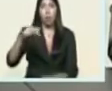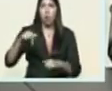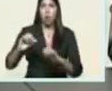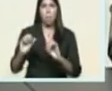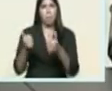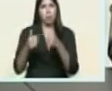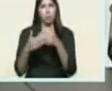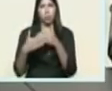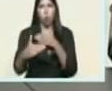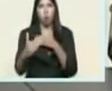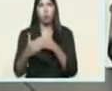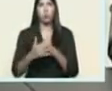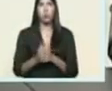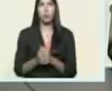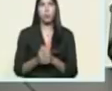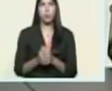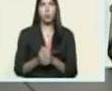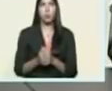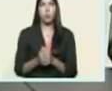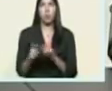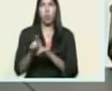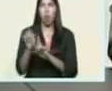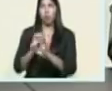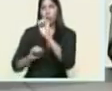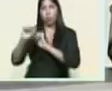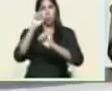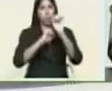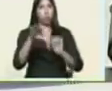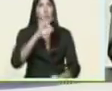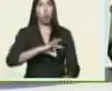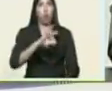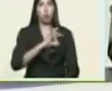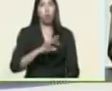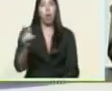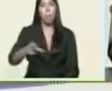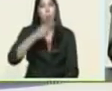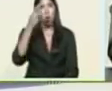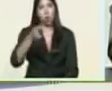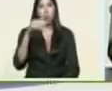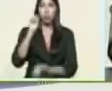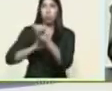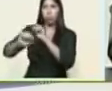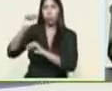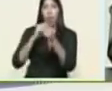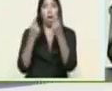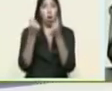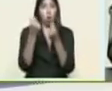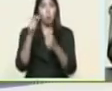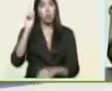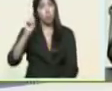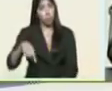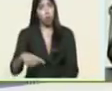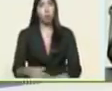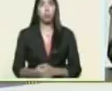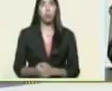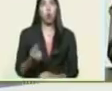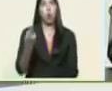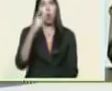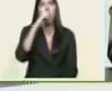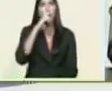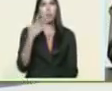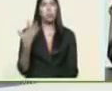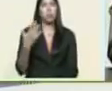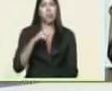arrancando un mes de noviembre en ofensiva social, en ofensiva política y en ofensiva económica también. Un año